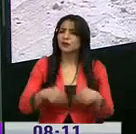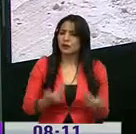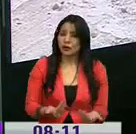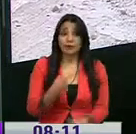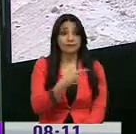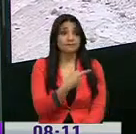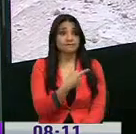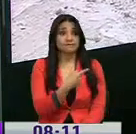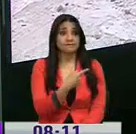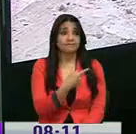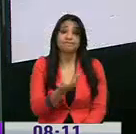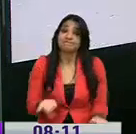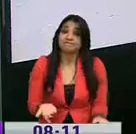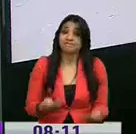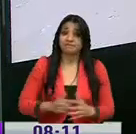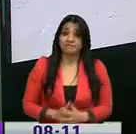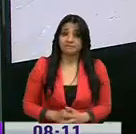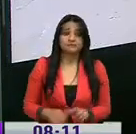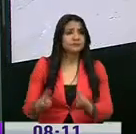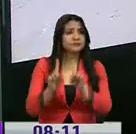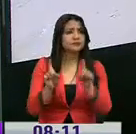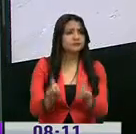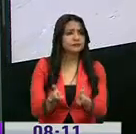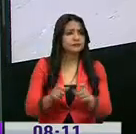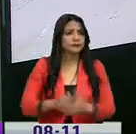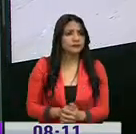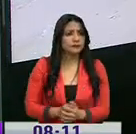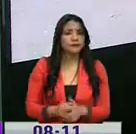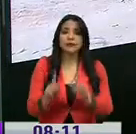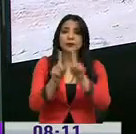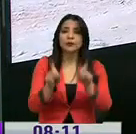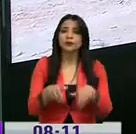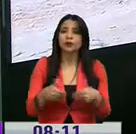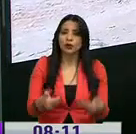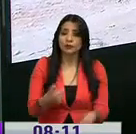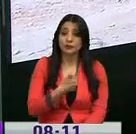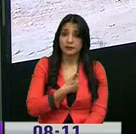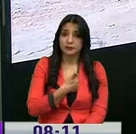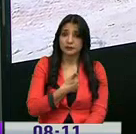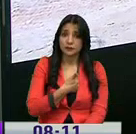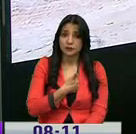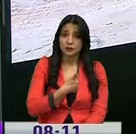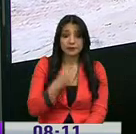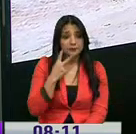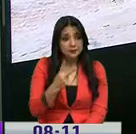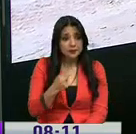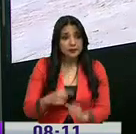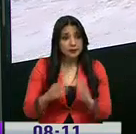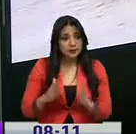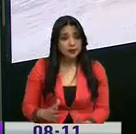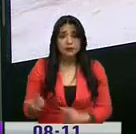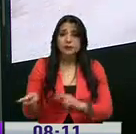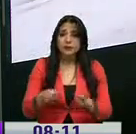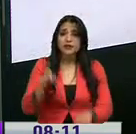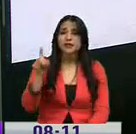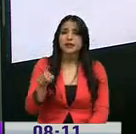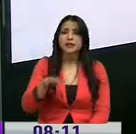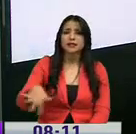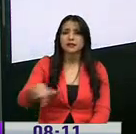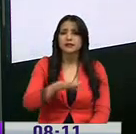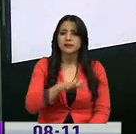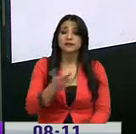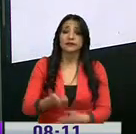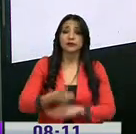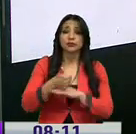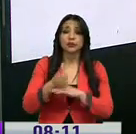ahí está. La pregunta cae por su propio peso. A nosotros nos duele como quiteños ver las necesidades de otros y que